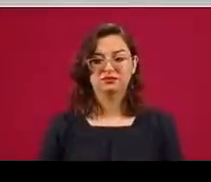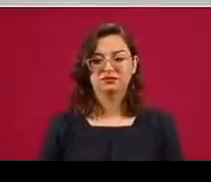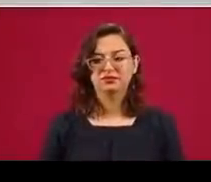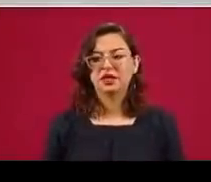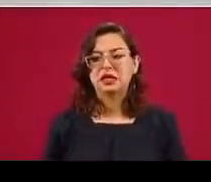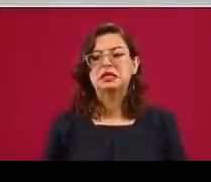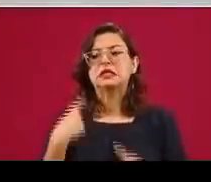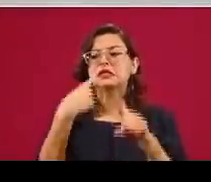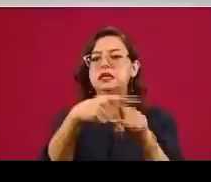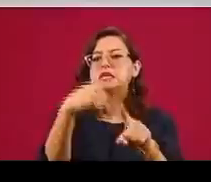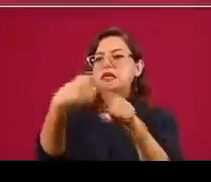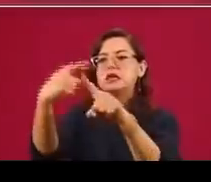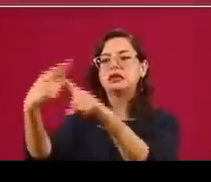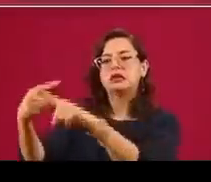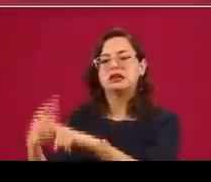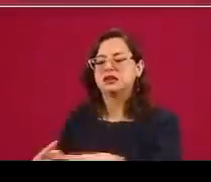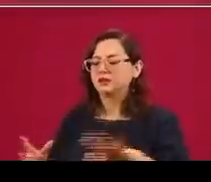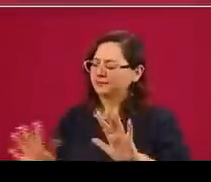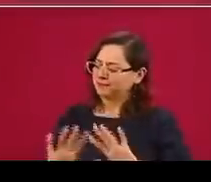hablar de eso,